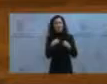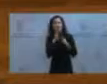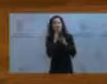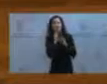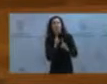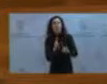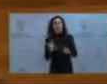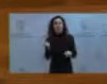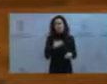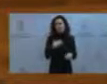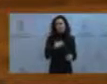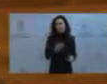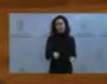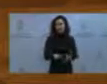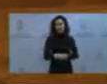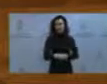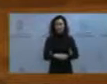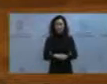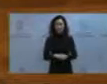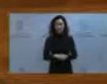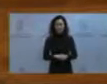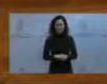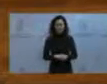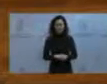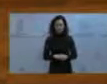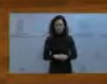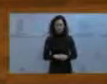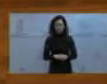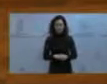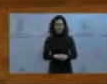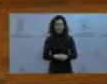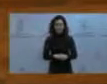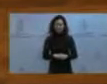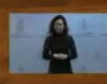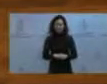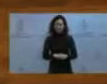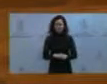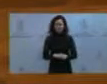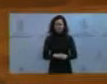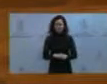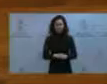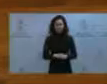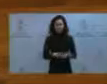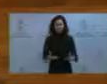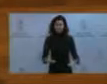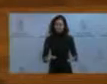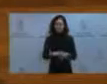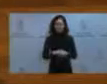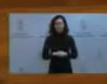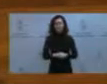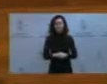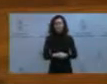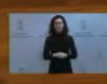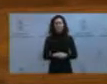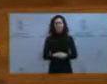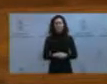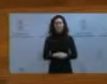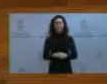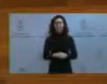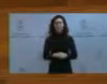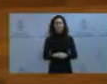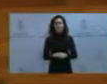méritos de los cuales no dispone. En este caso, lo que le vengo